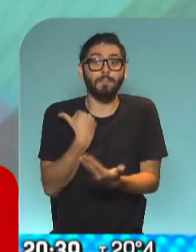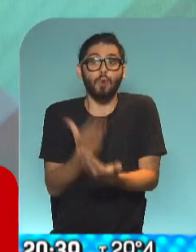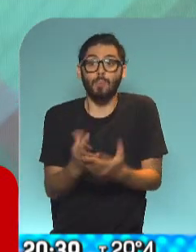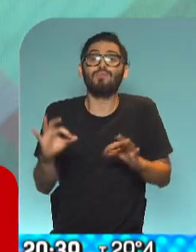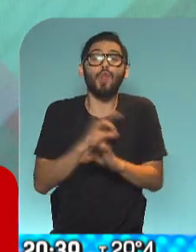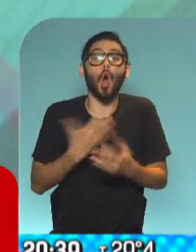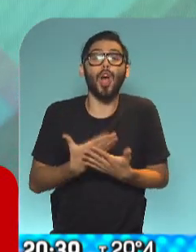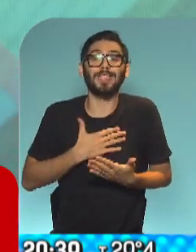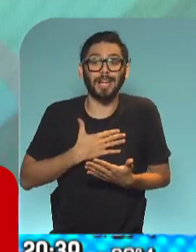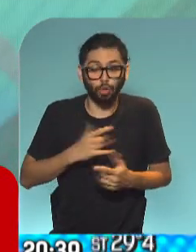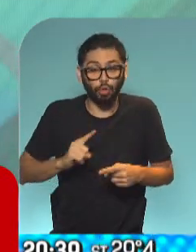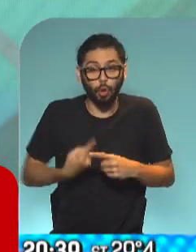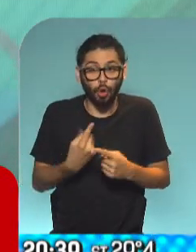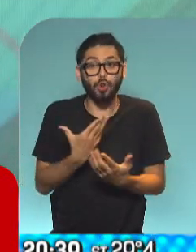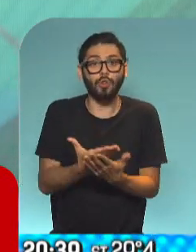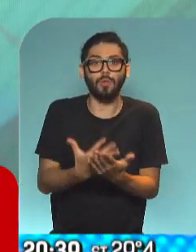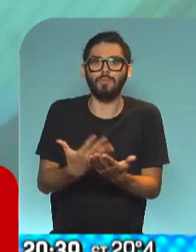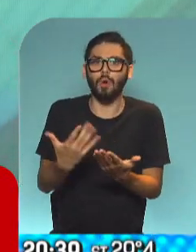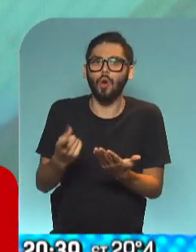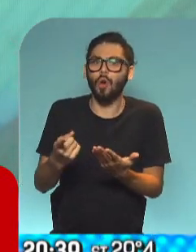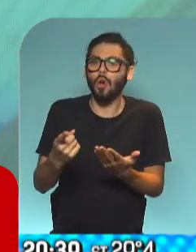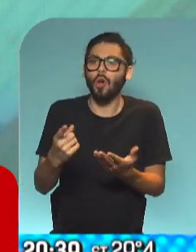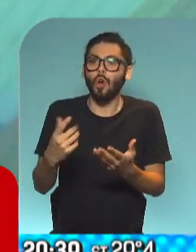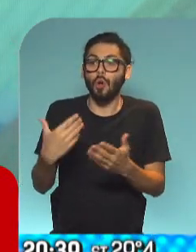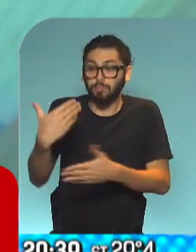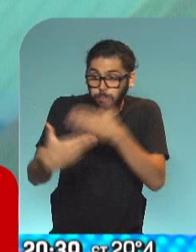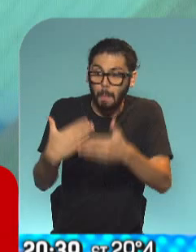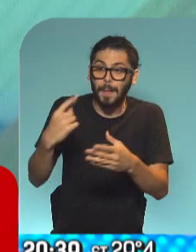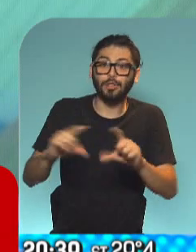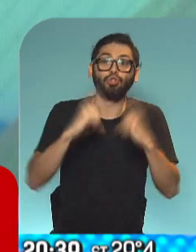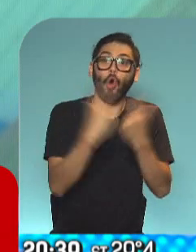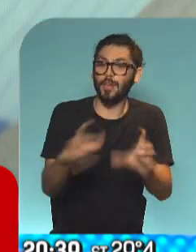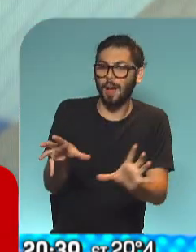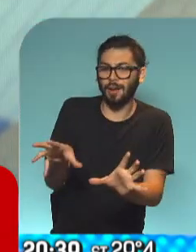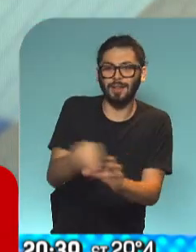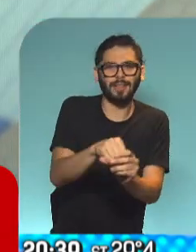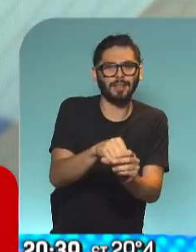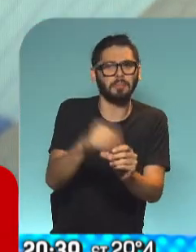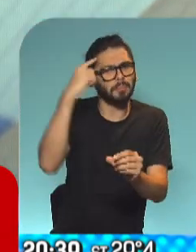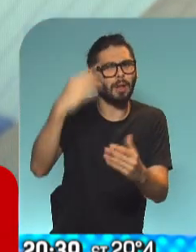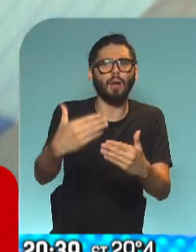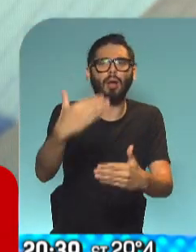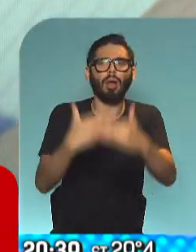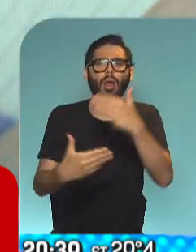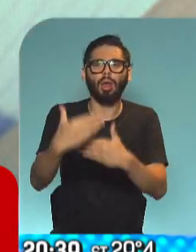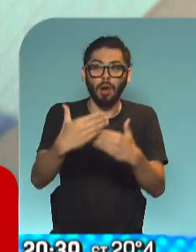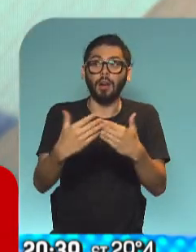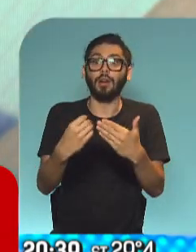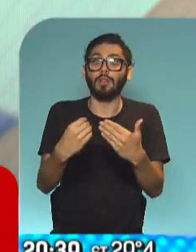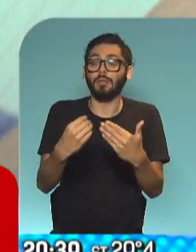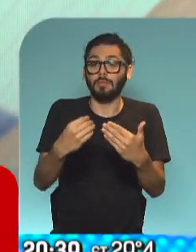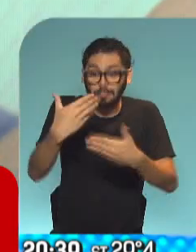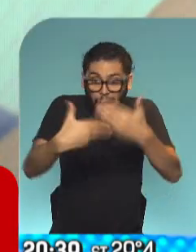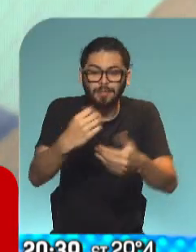gobierno garantice un modelo económico de crecimiento con inclusión social. ¿Qué es de crecimiento? Que más argentinos y argentinas tengan trabajo y puedan